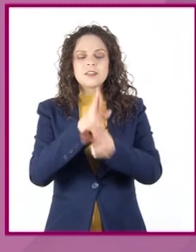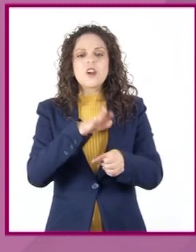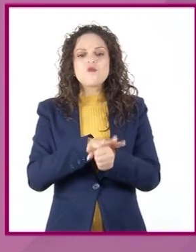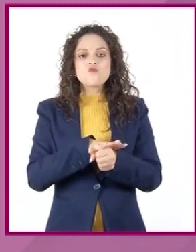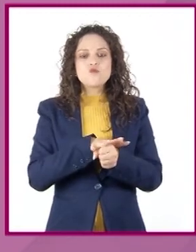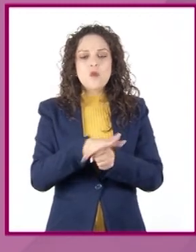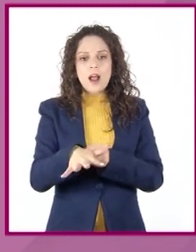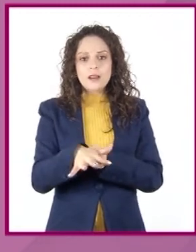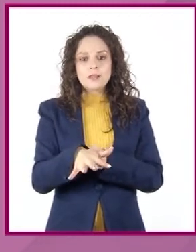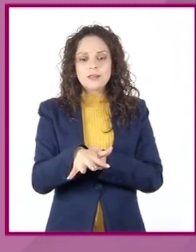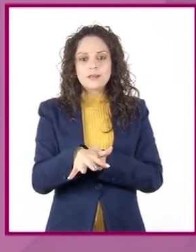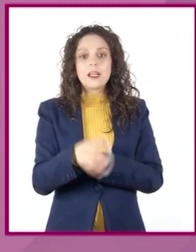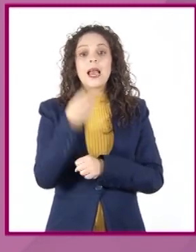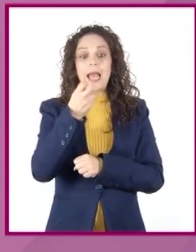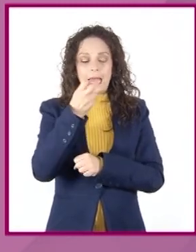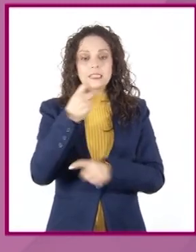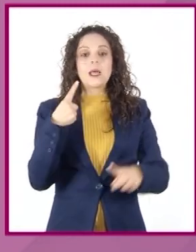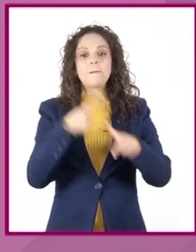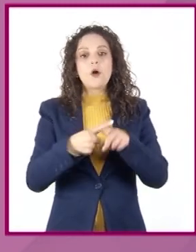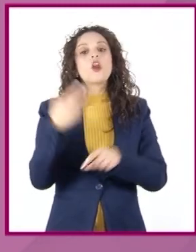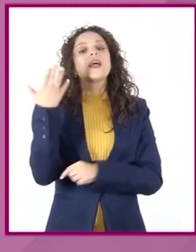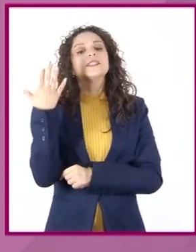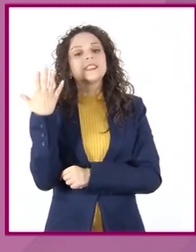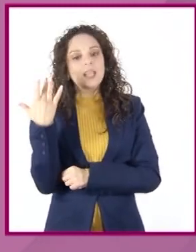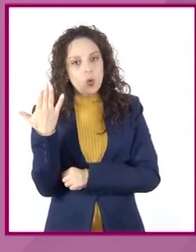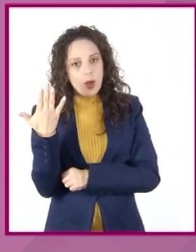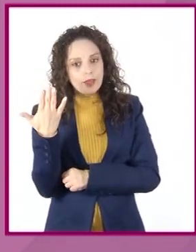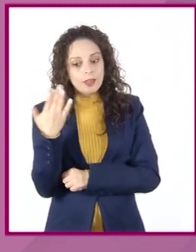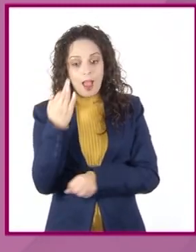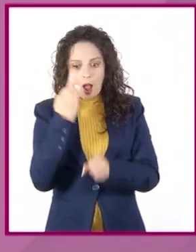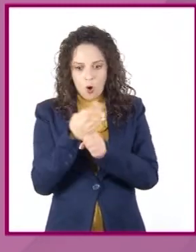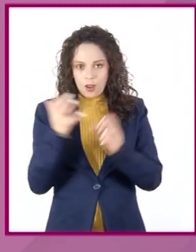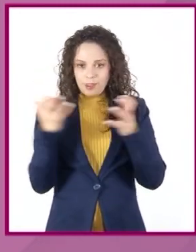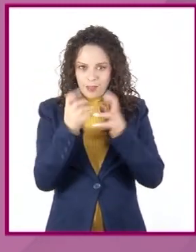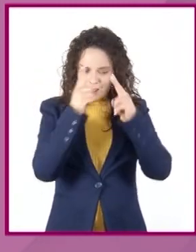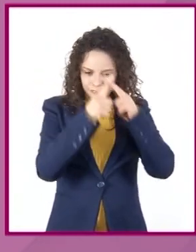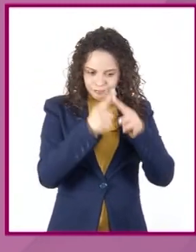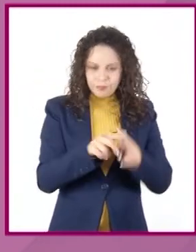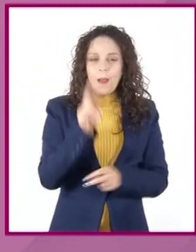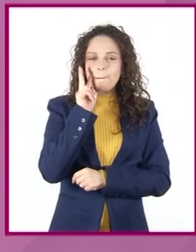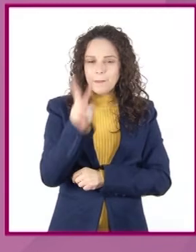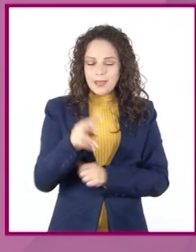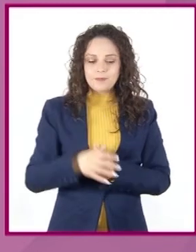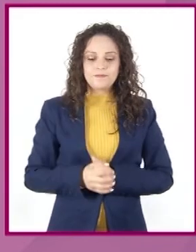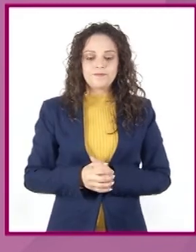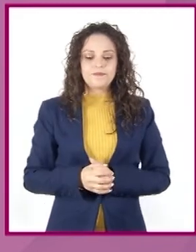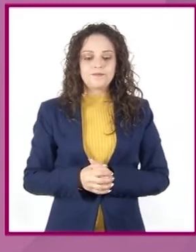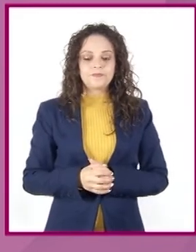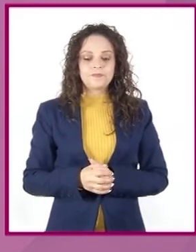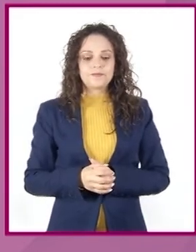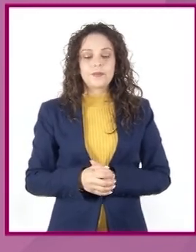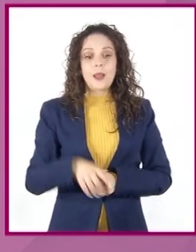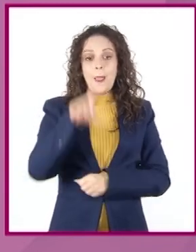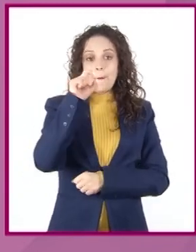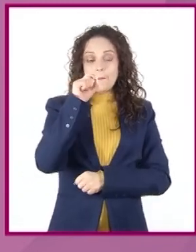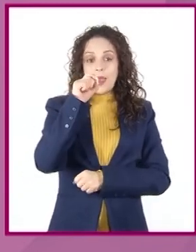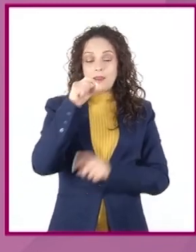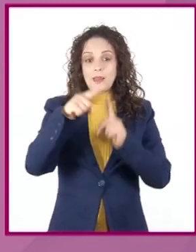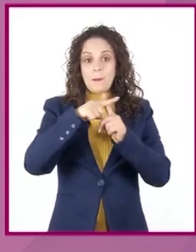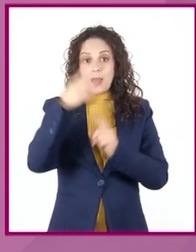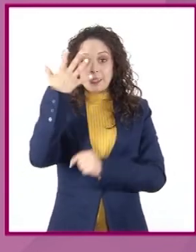se multiplica por 50. Realicemos las operaciones. 20 más 10 resulta